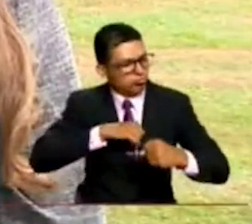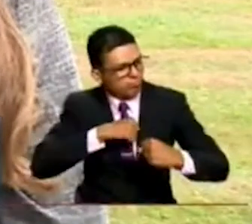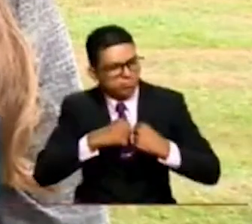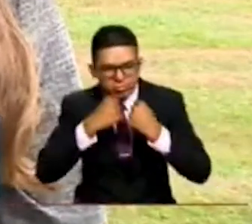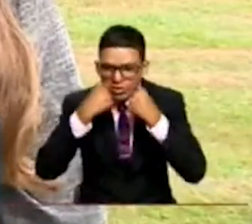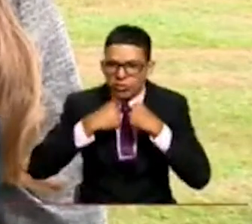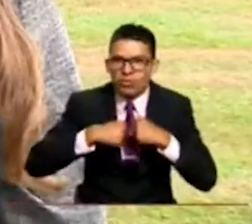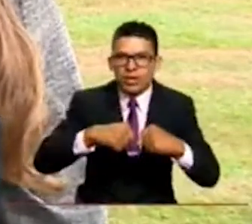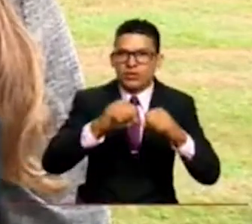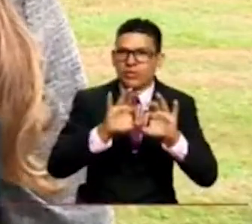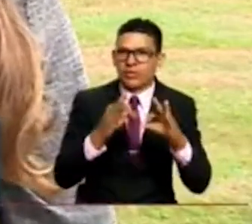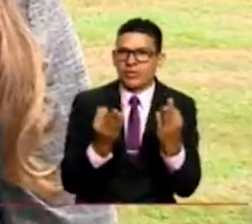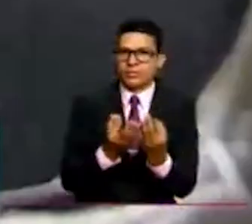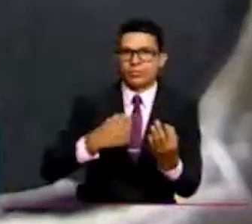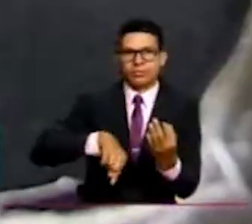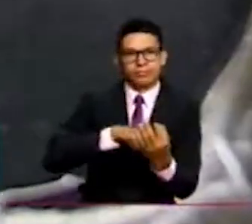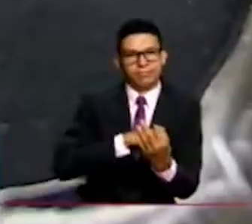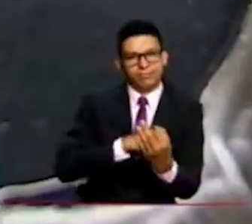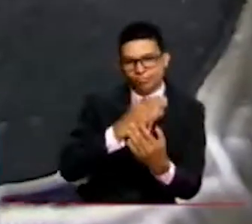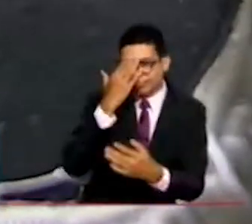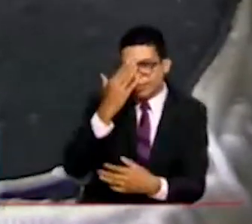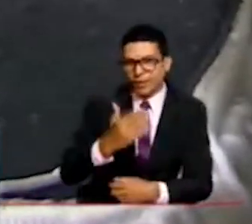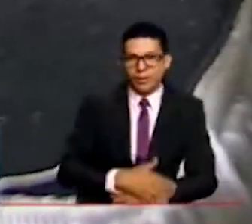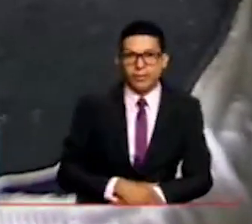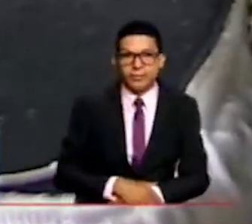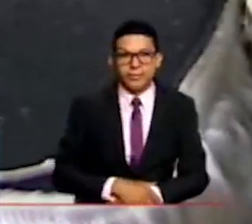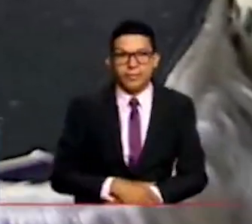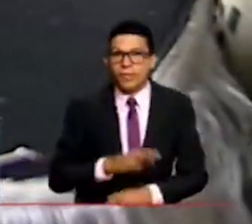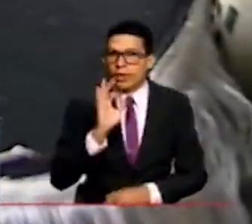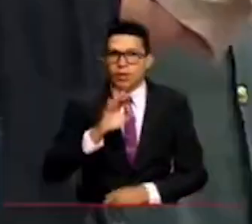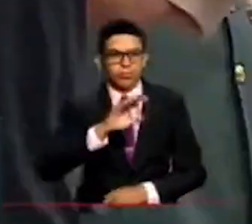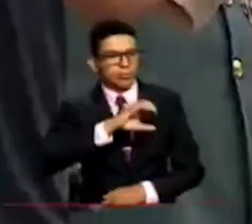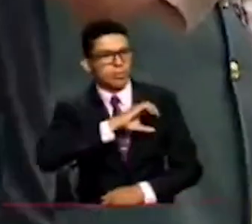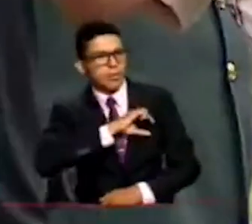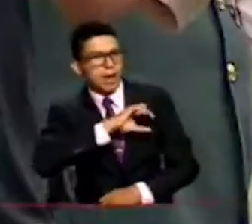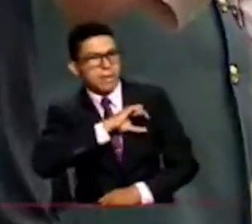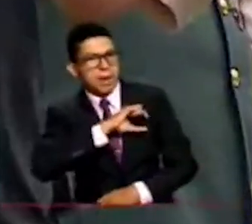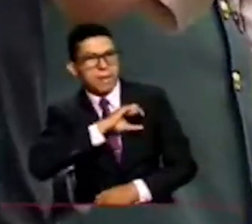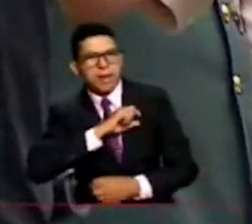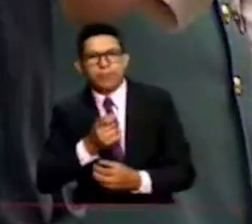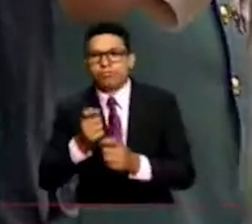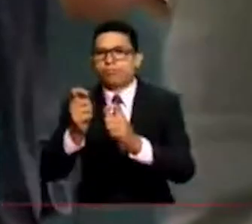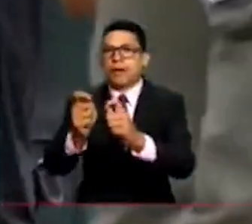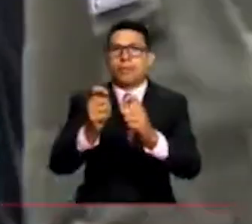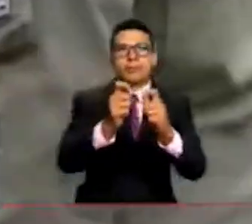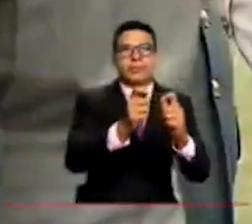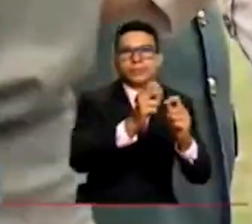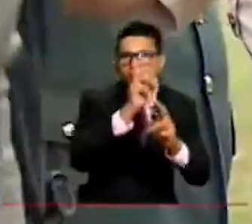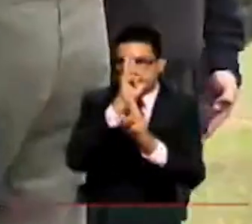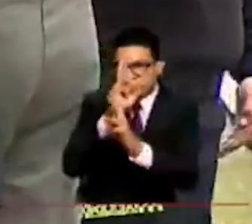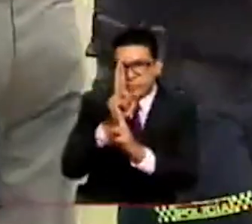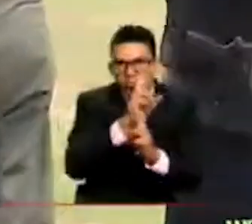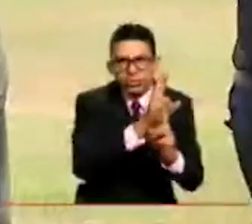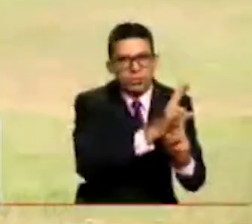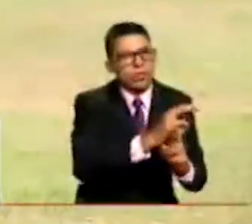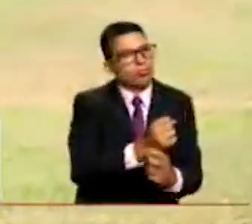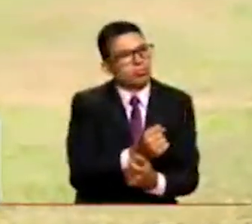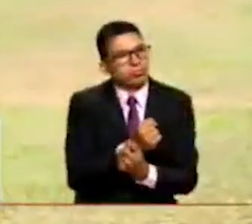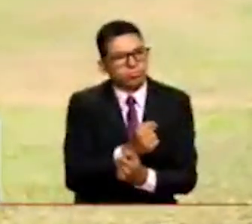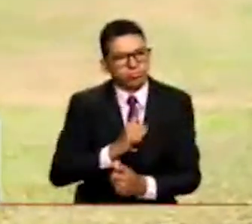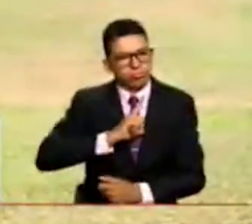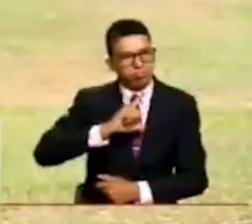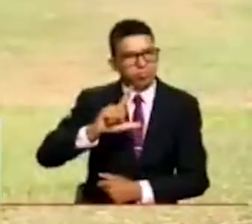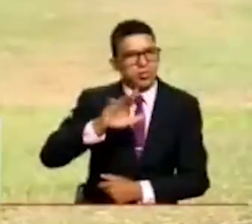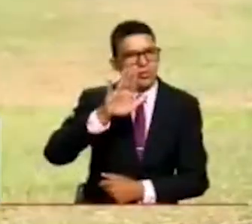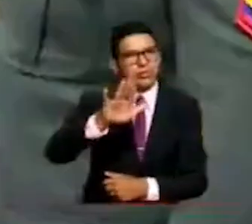que como familia hemos tenido que afrontar. En cada condecoración otorgada se refleja el respeto y la admiración por el liderazgo ejemplar de